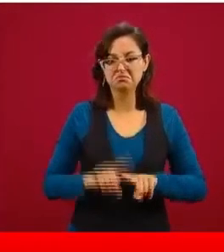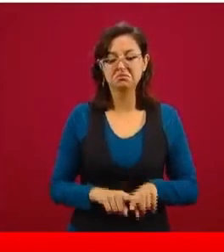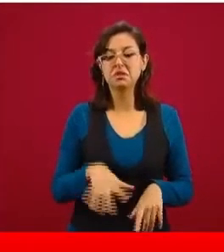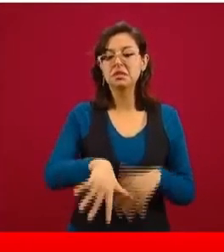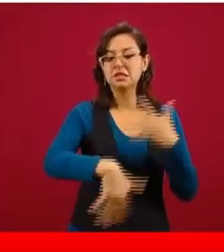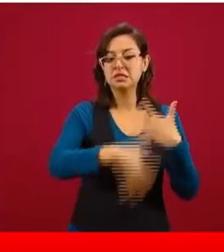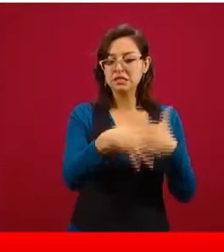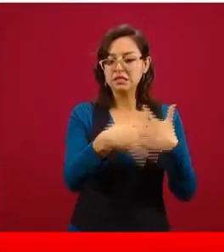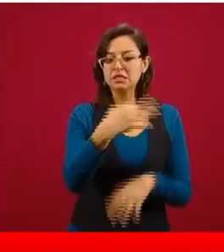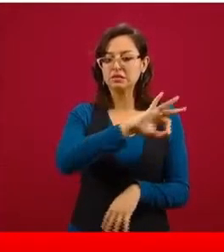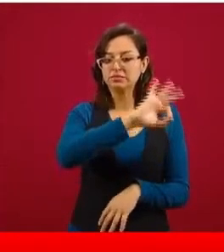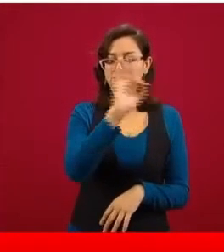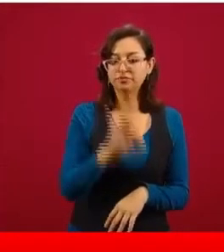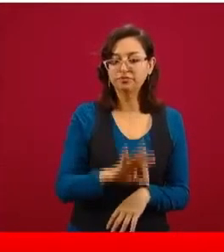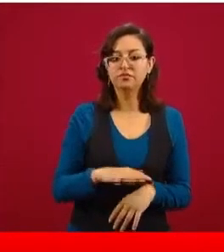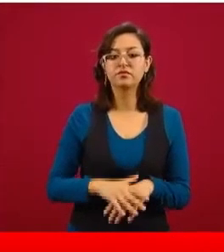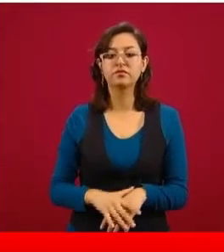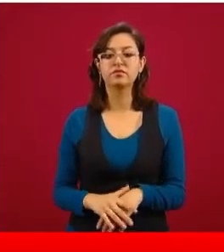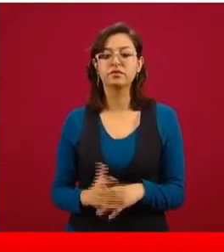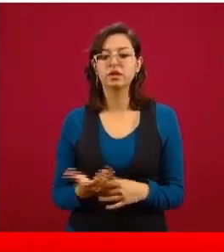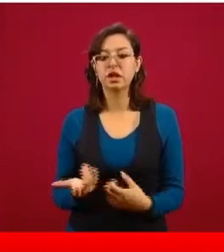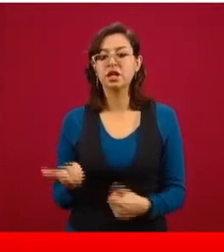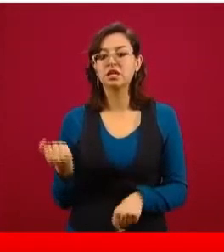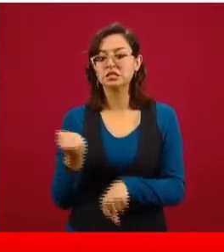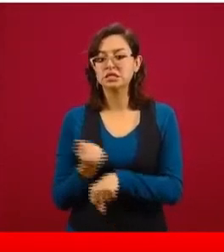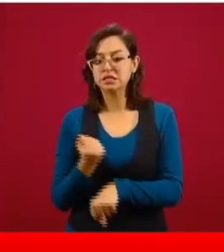como industria de calzado,